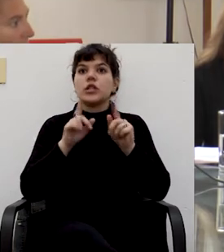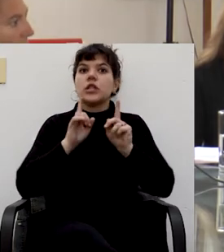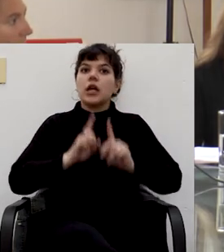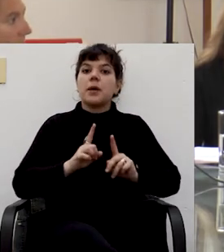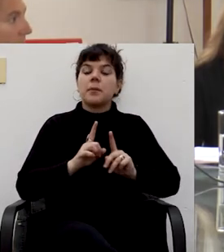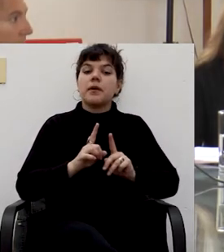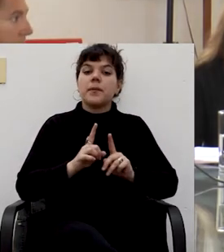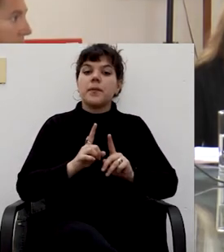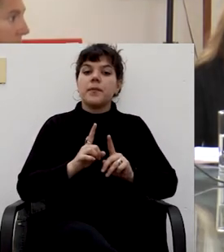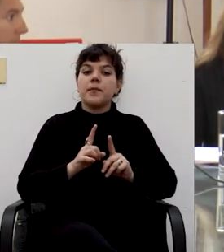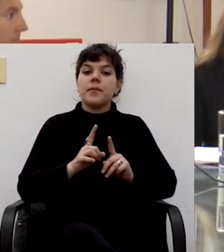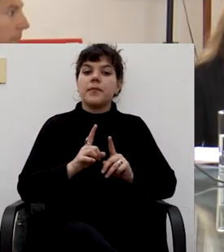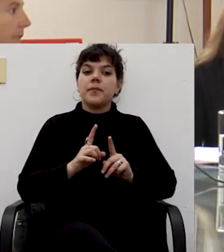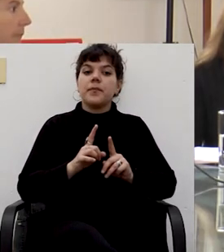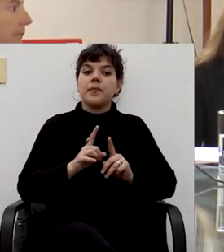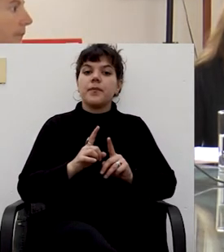intentamos siempre